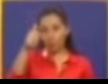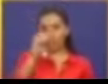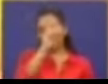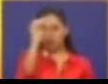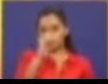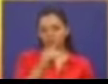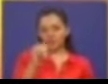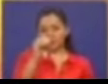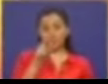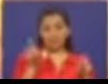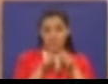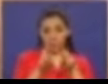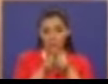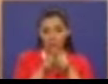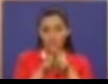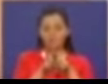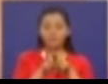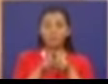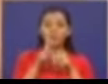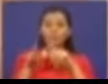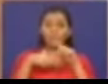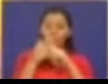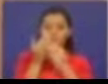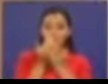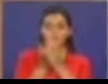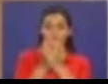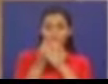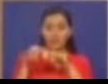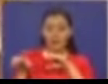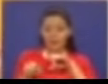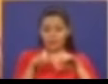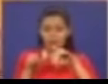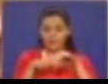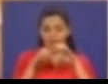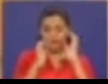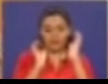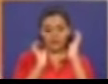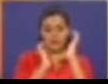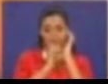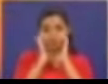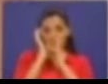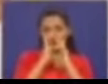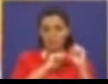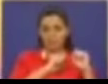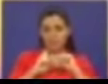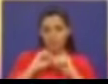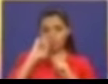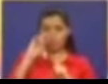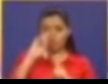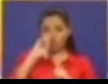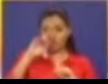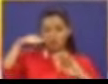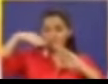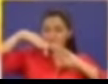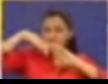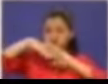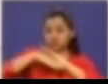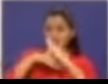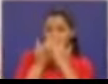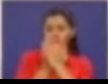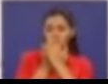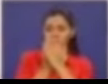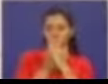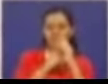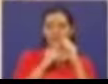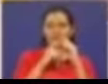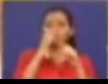Hace un momento les decía que el indicador de actividad económica, segundo trimestre, nos ha decrecido, pese a que se recuperó el precio del petróleo por